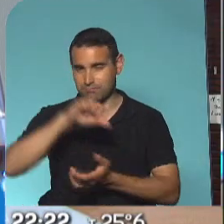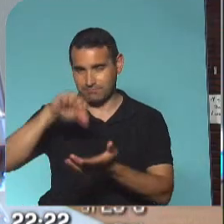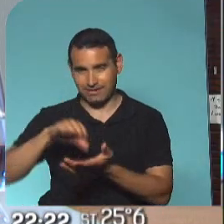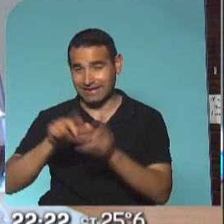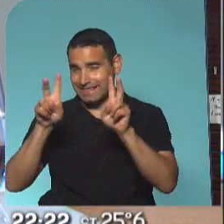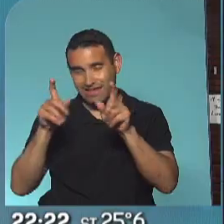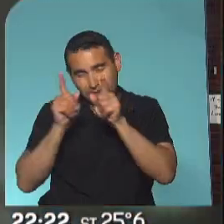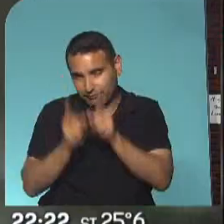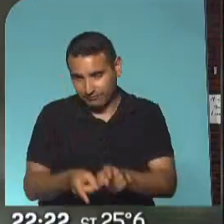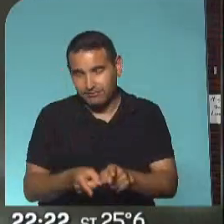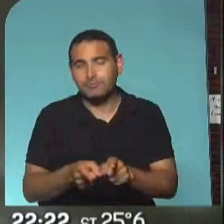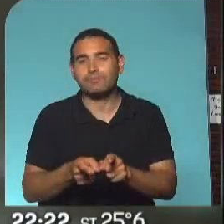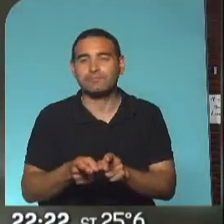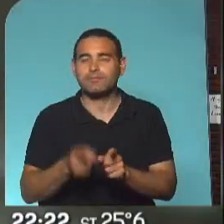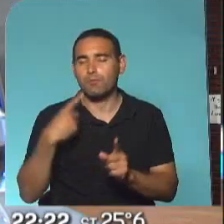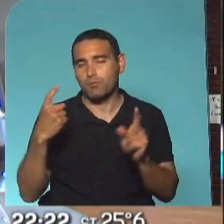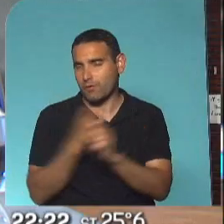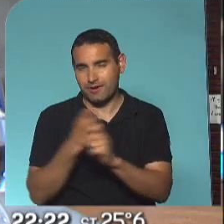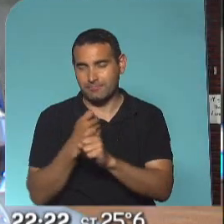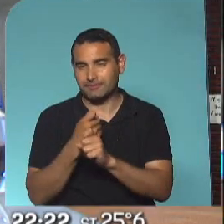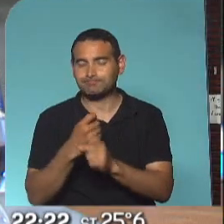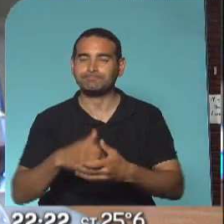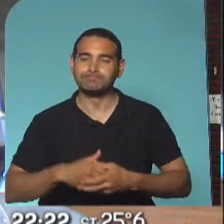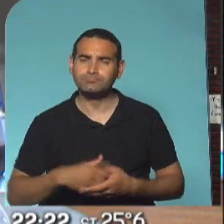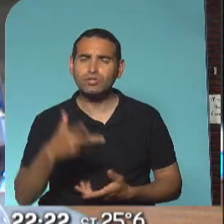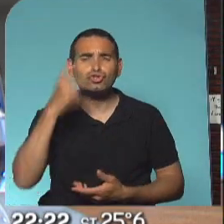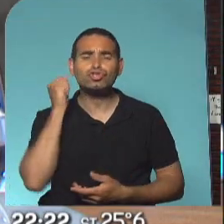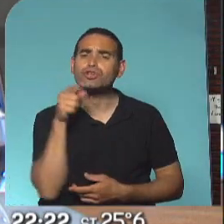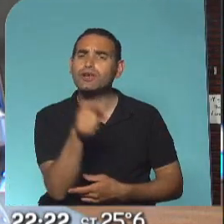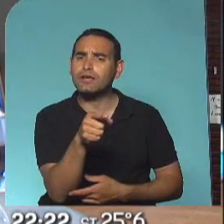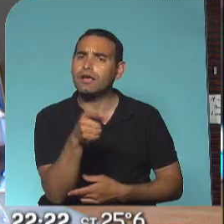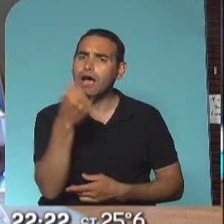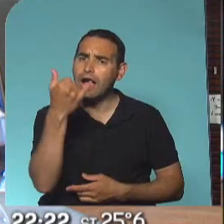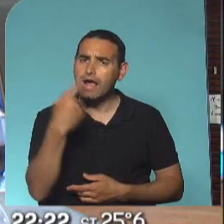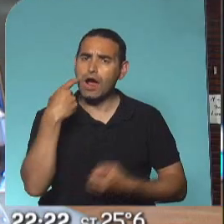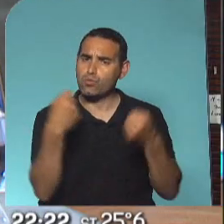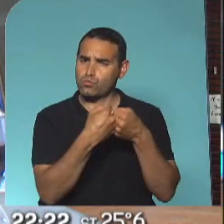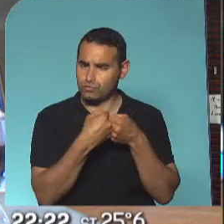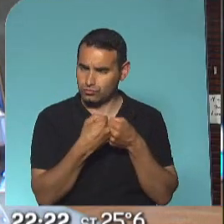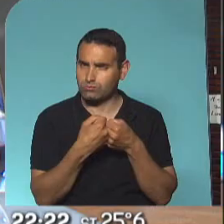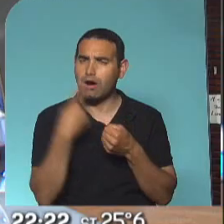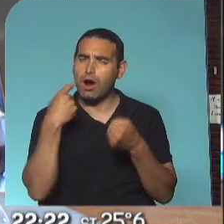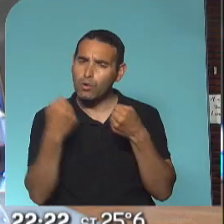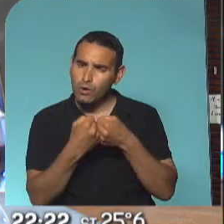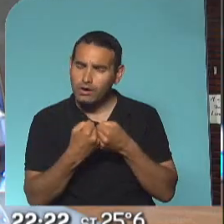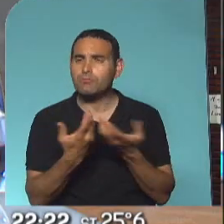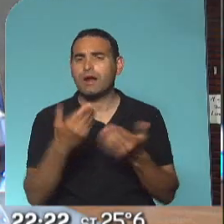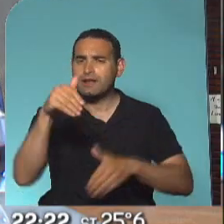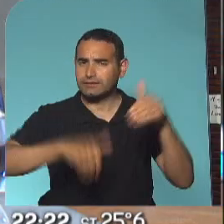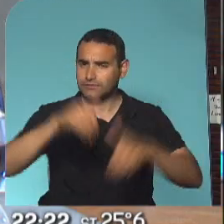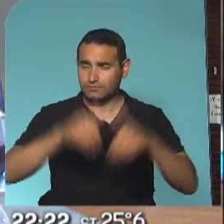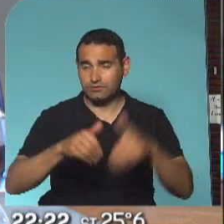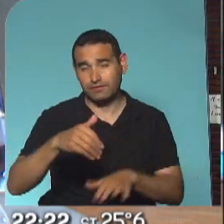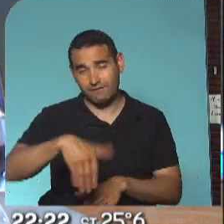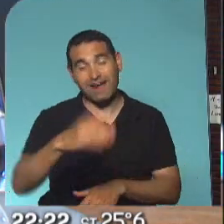tema, porque estamos hablando de conflictos. Y en Chile se ha llegado a un acuerdo para llamar a un plebiscito, esto sería